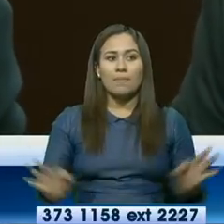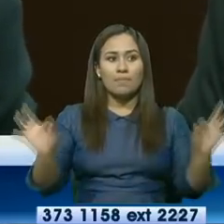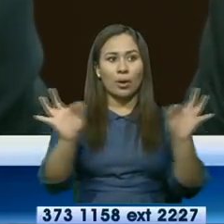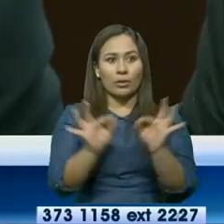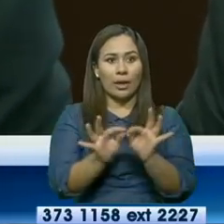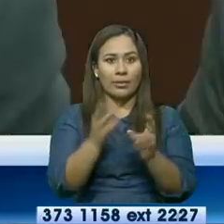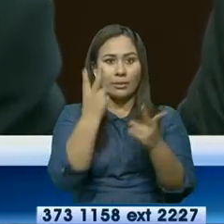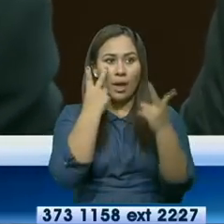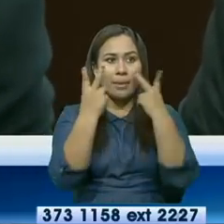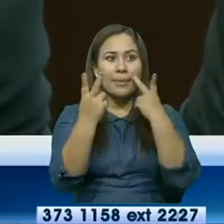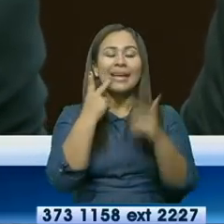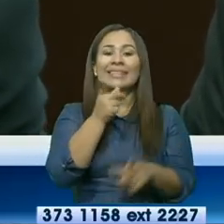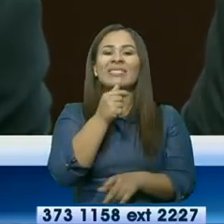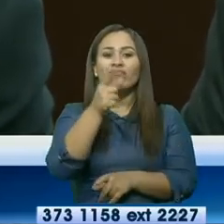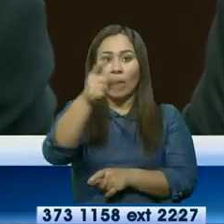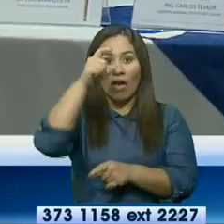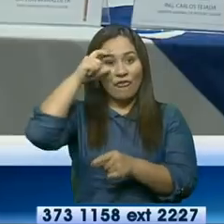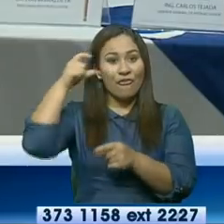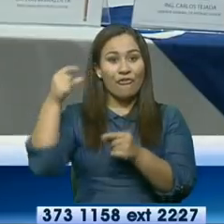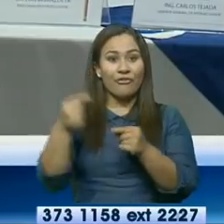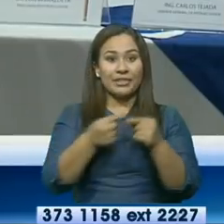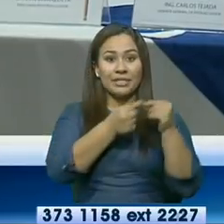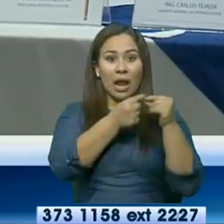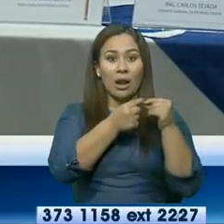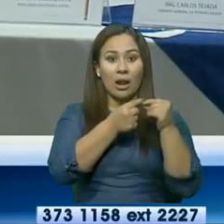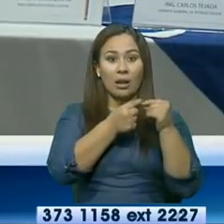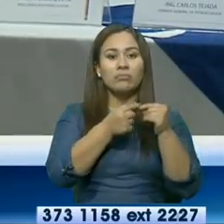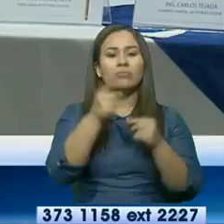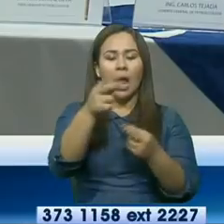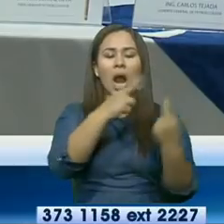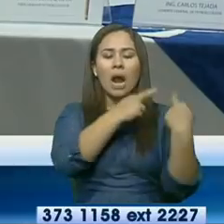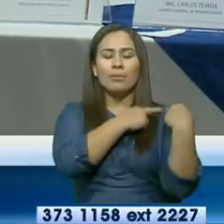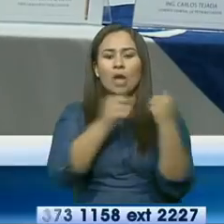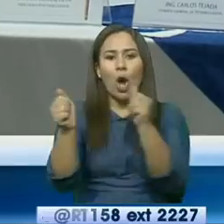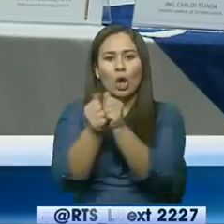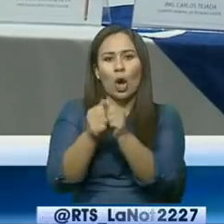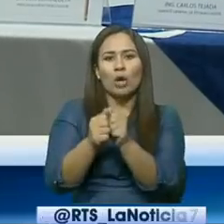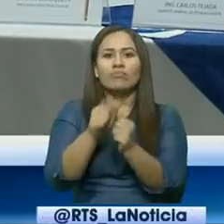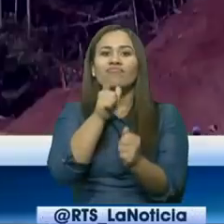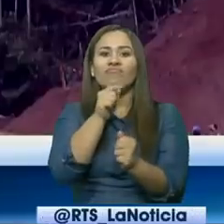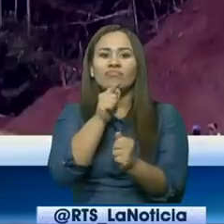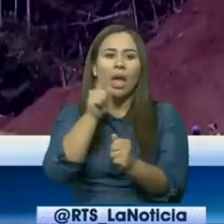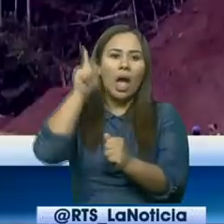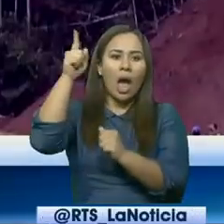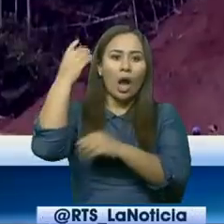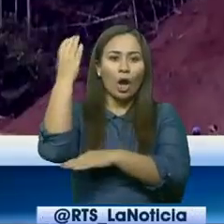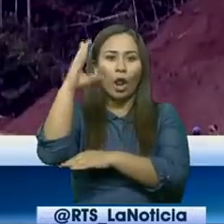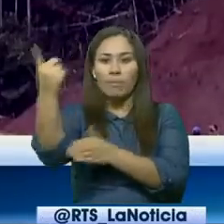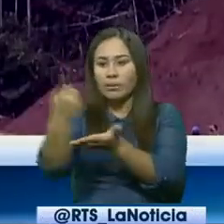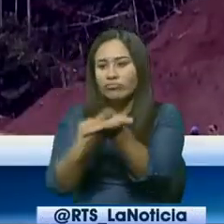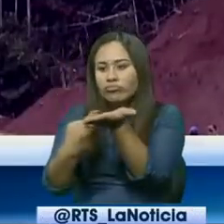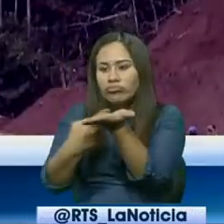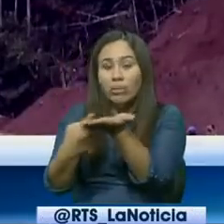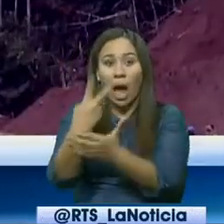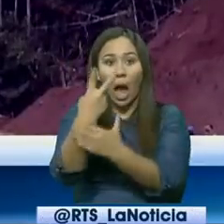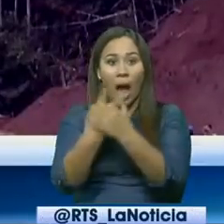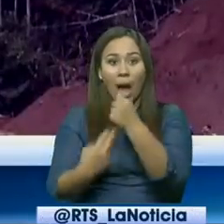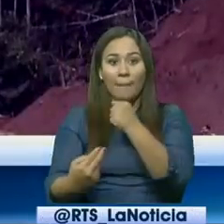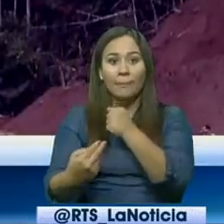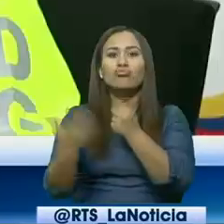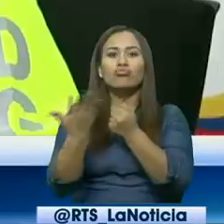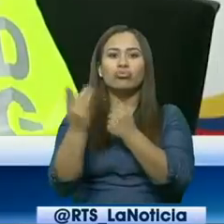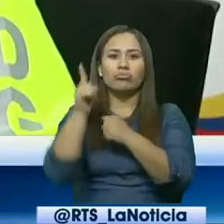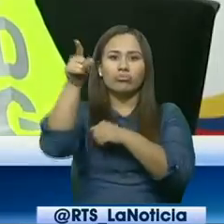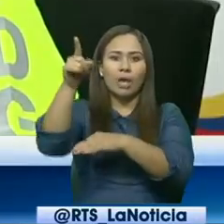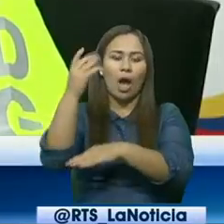que desempeña el fiscal general del estado carlos bacca merche no junto a su homólogo de colombia pues se reunirán este jueves en el vecino país